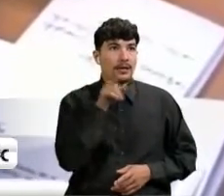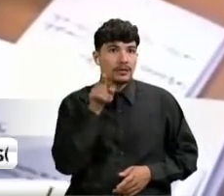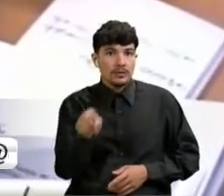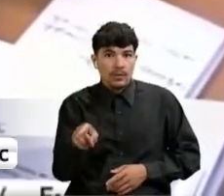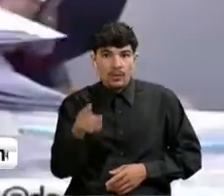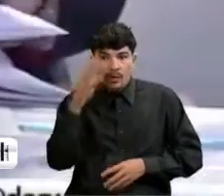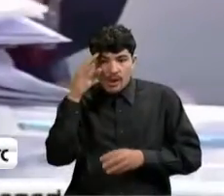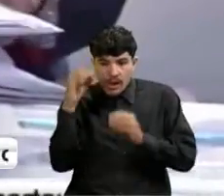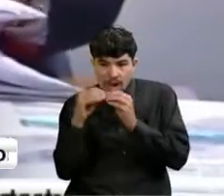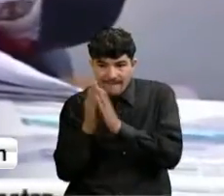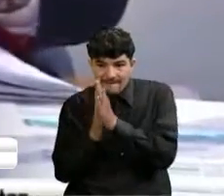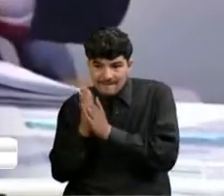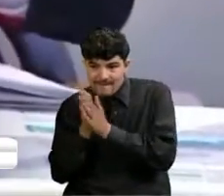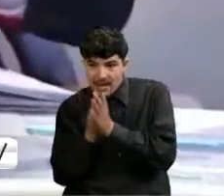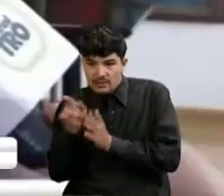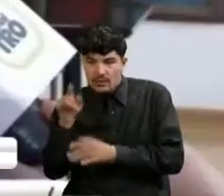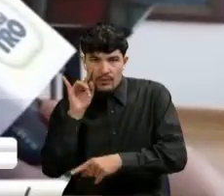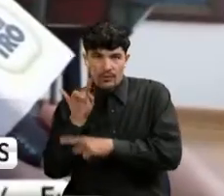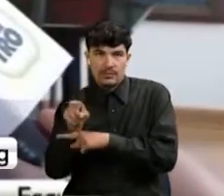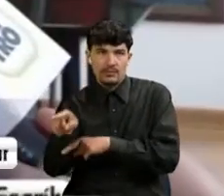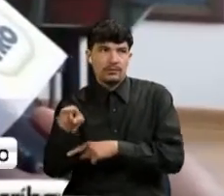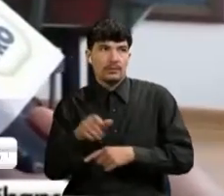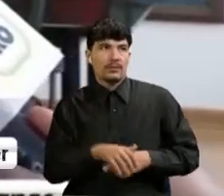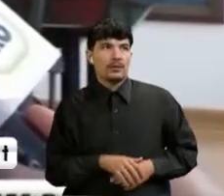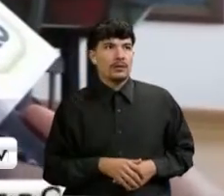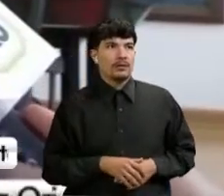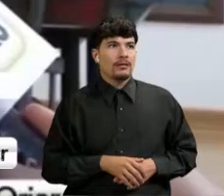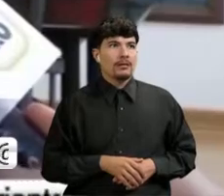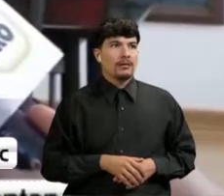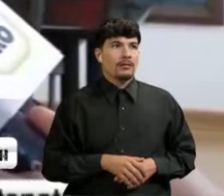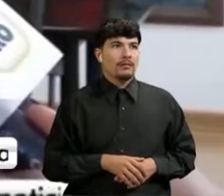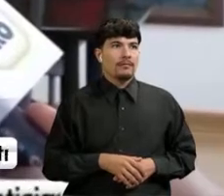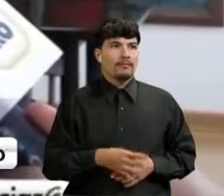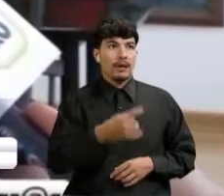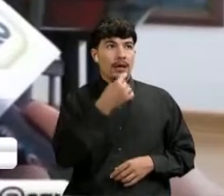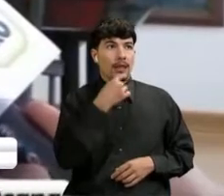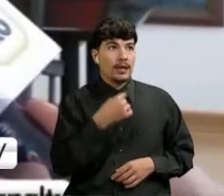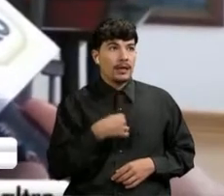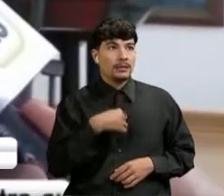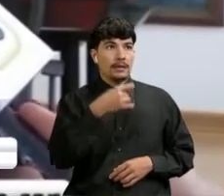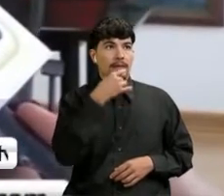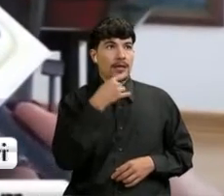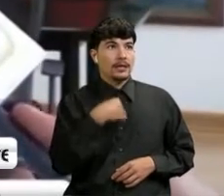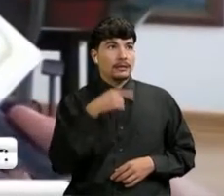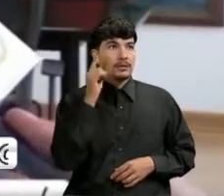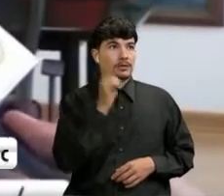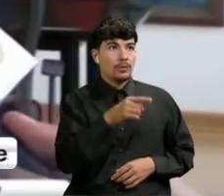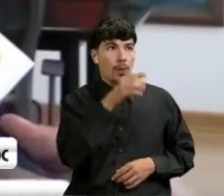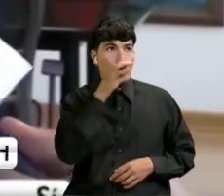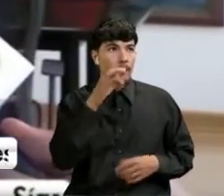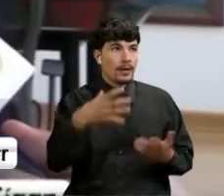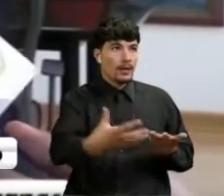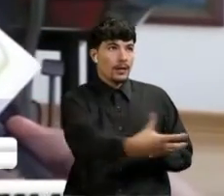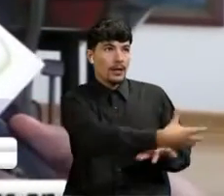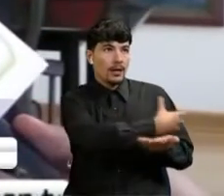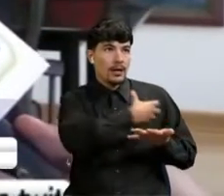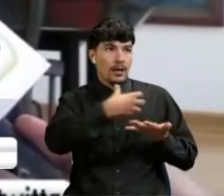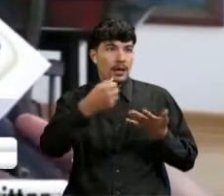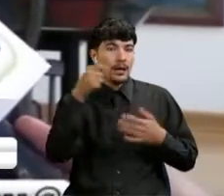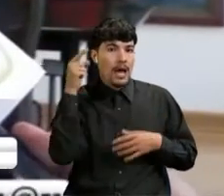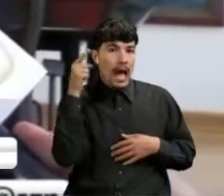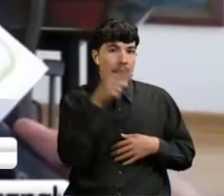al funcionario de control me dice no digo yo me dicen lo llaman el recaudador ahí